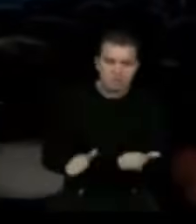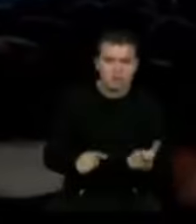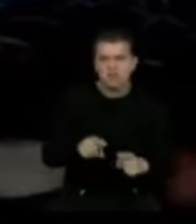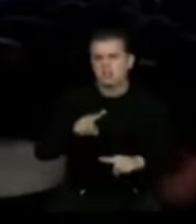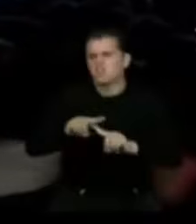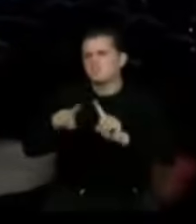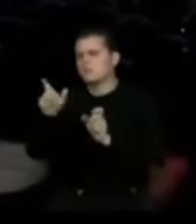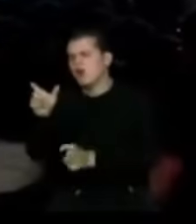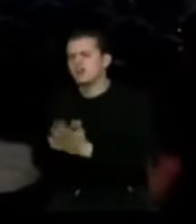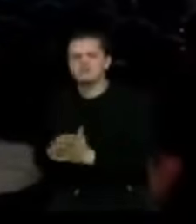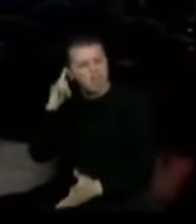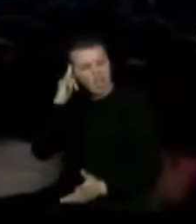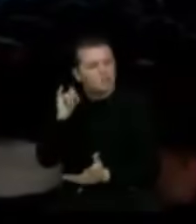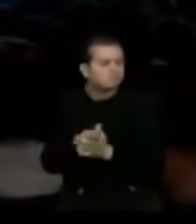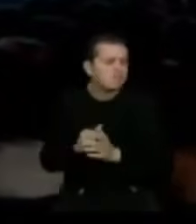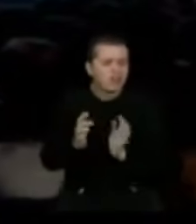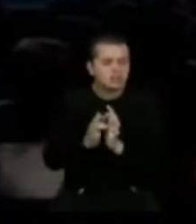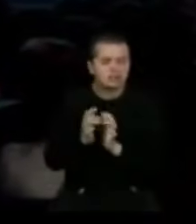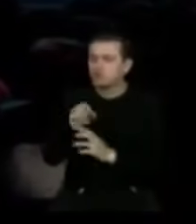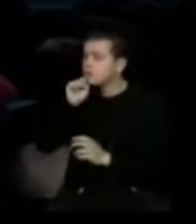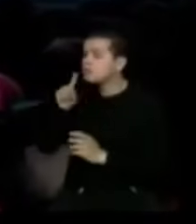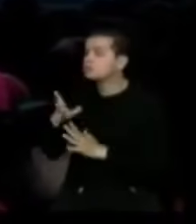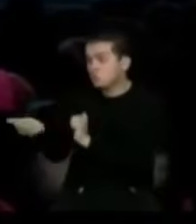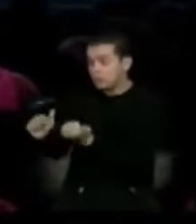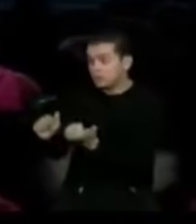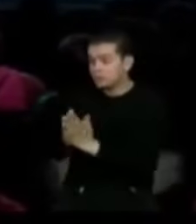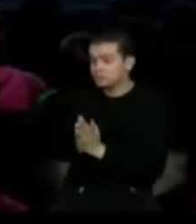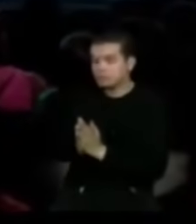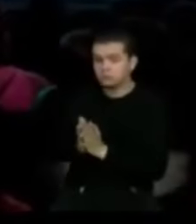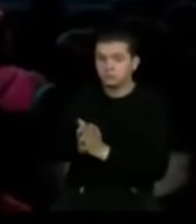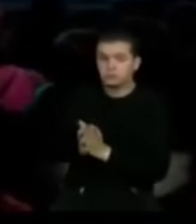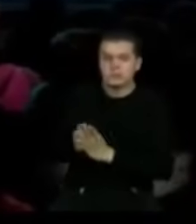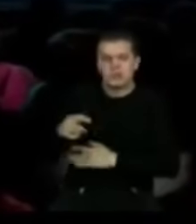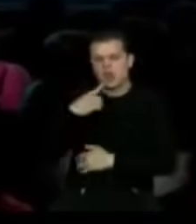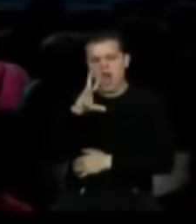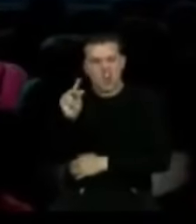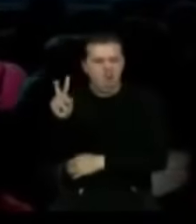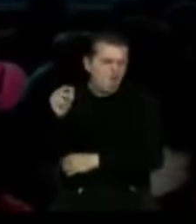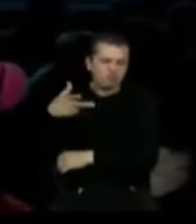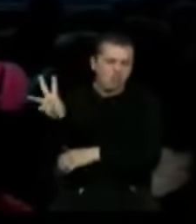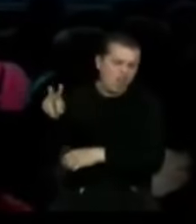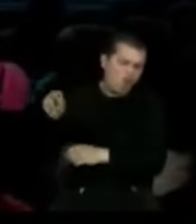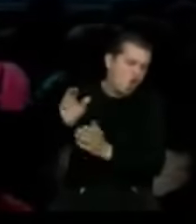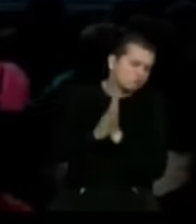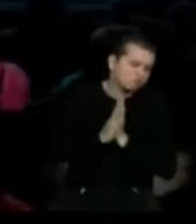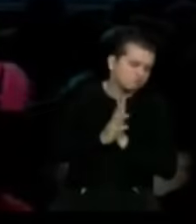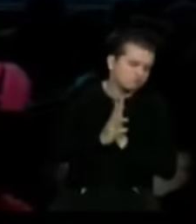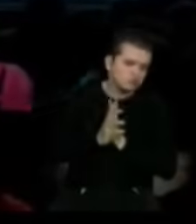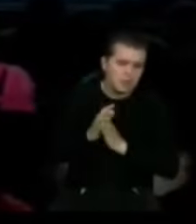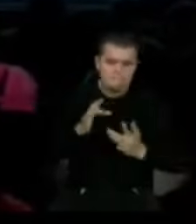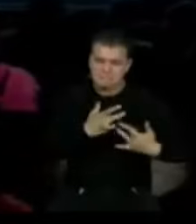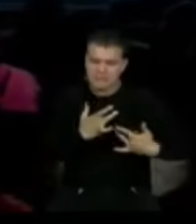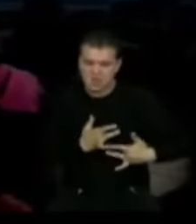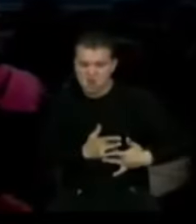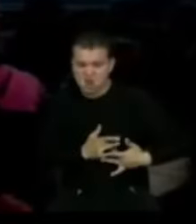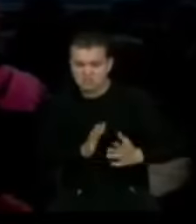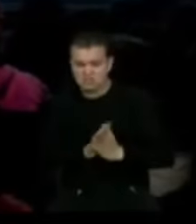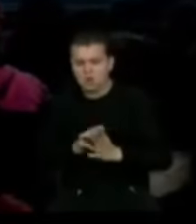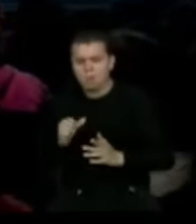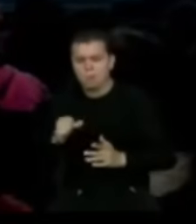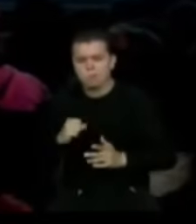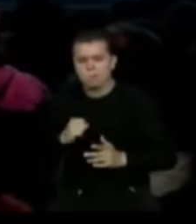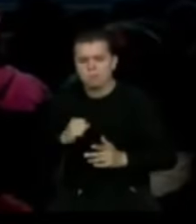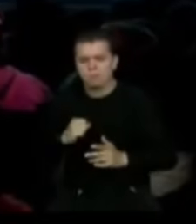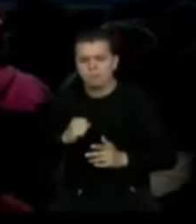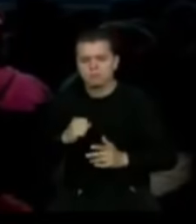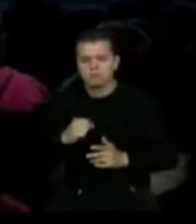dicen: sí, yo creo en Jesús. Yo les pregunto: ¿te has bautizado? Me dicen: no. En mi corazón yo dudo